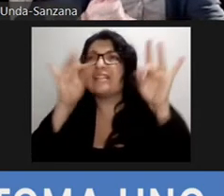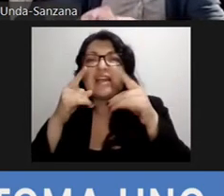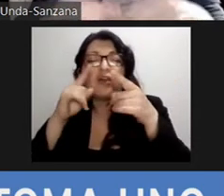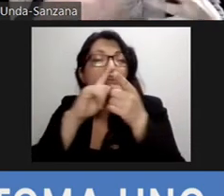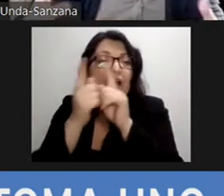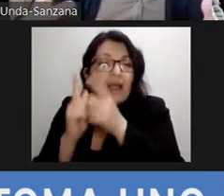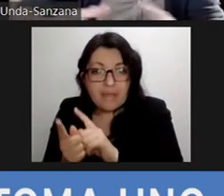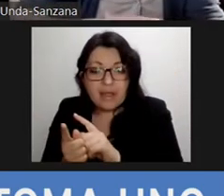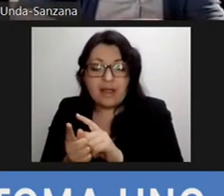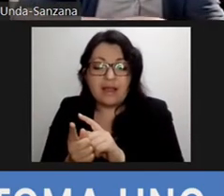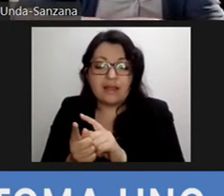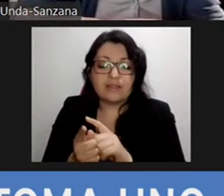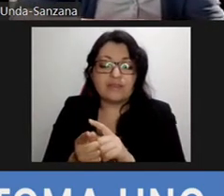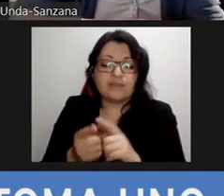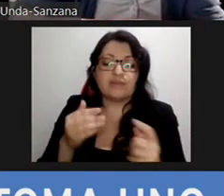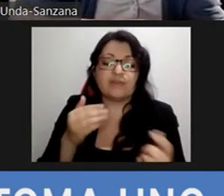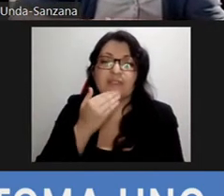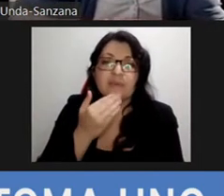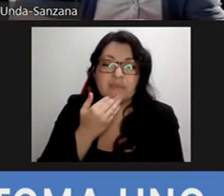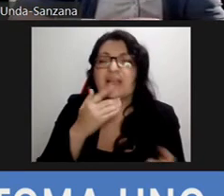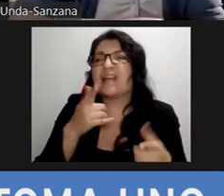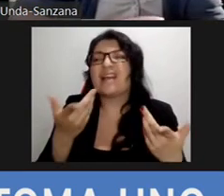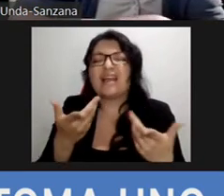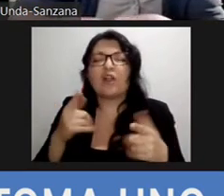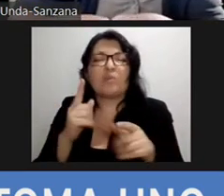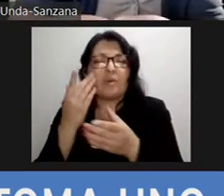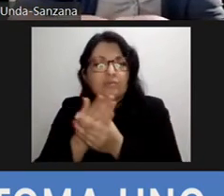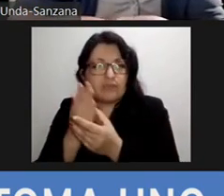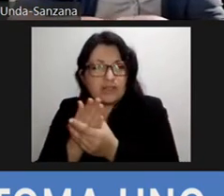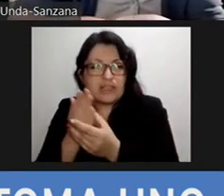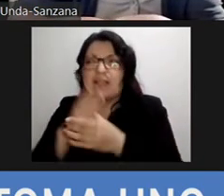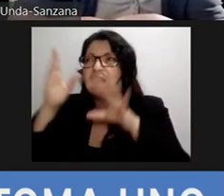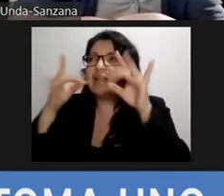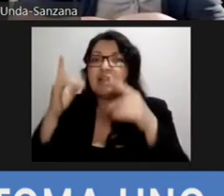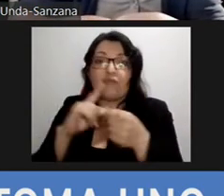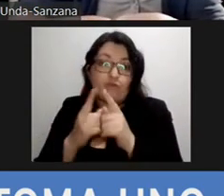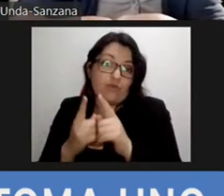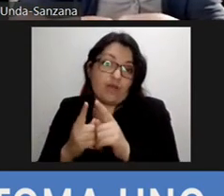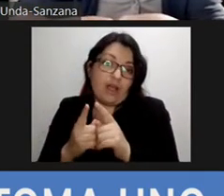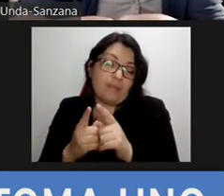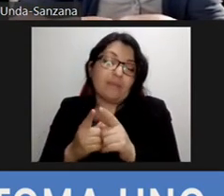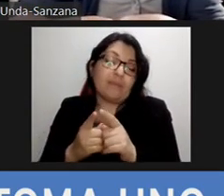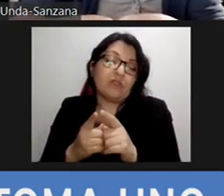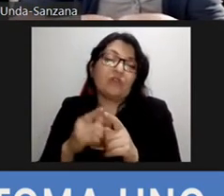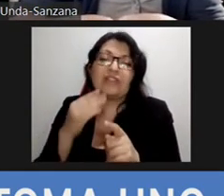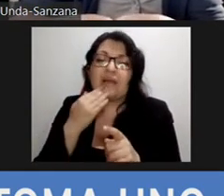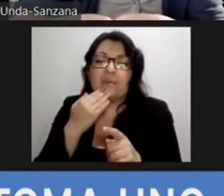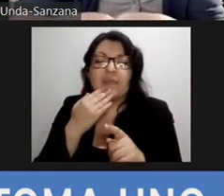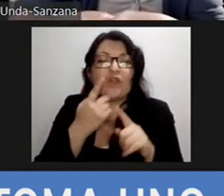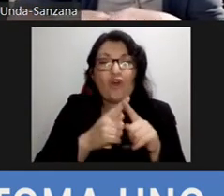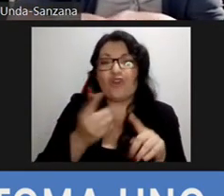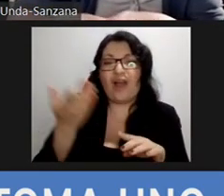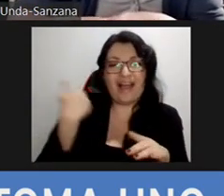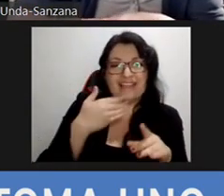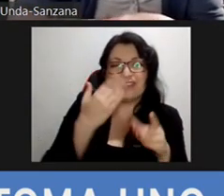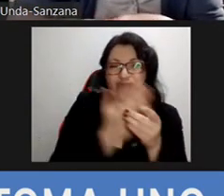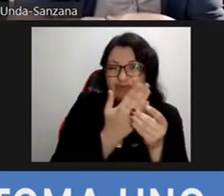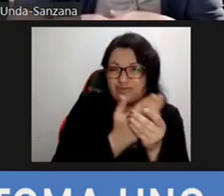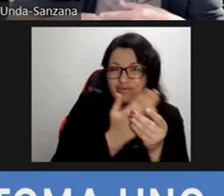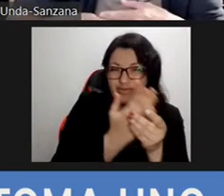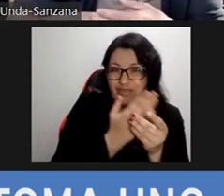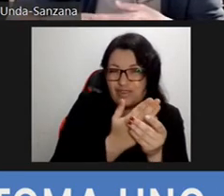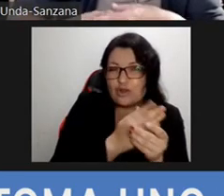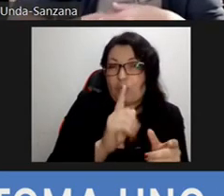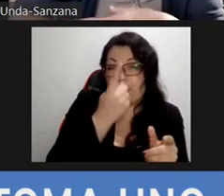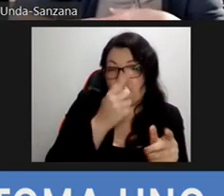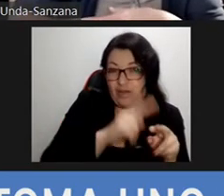variables, que pasaron a formar parte de los primeros catálogos de estrellas variables. Está también datos que se usaron en la extensión del catálogo Henry Draper, que